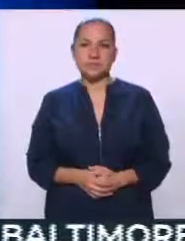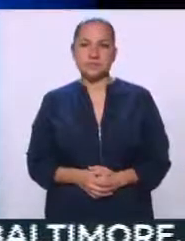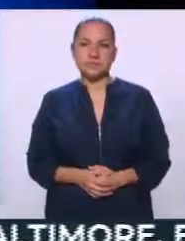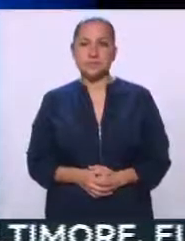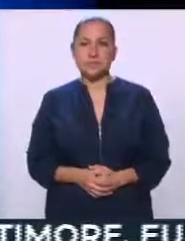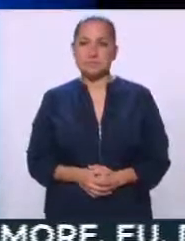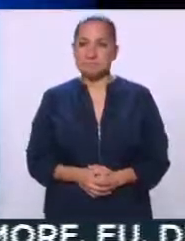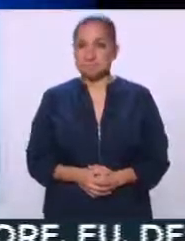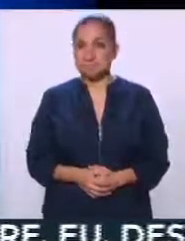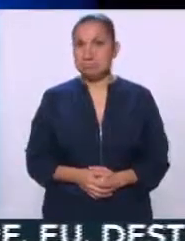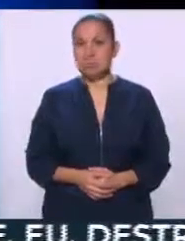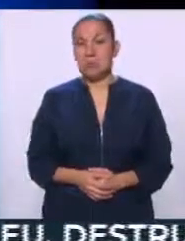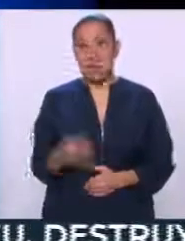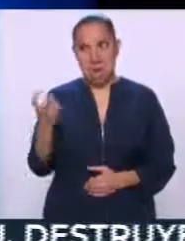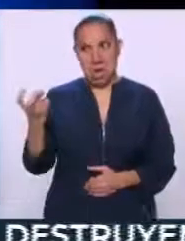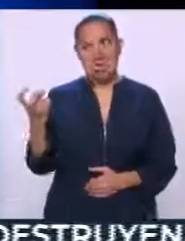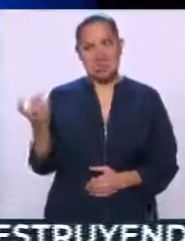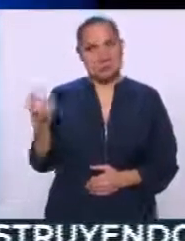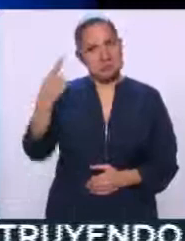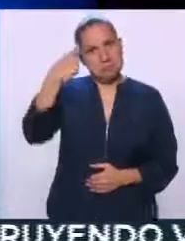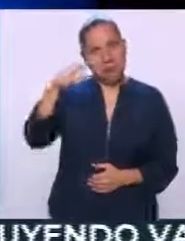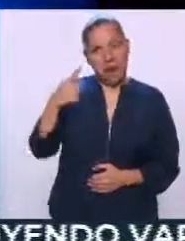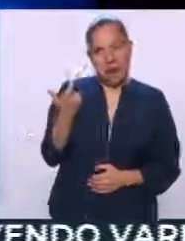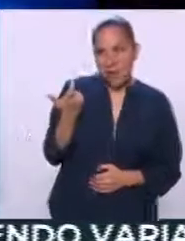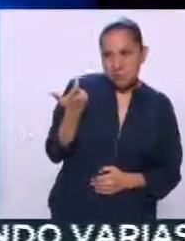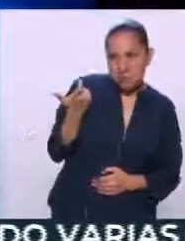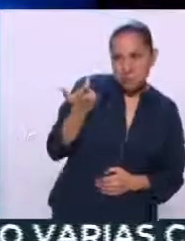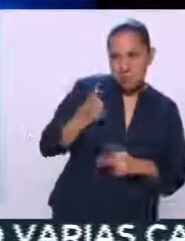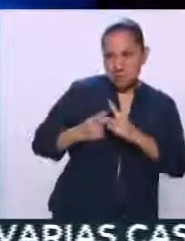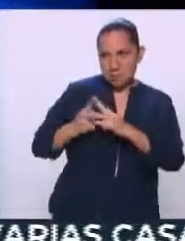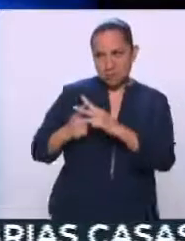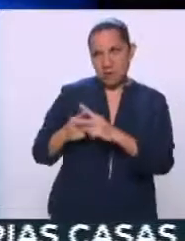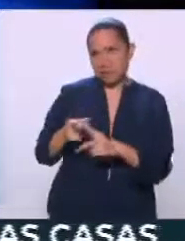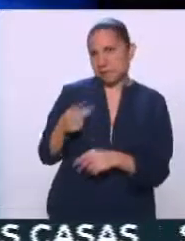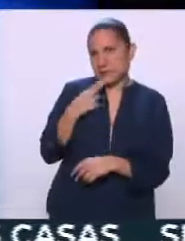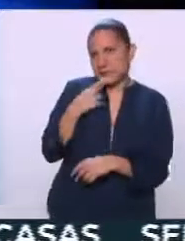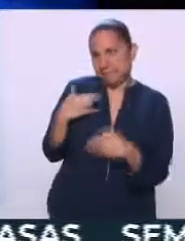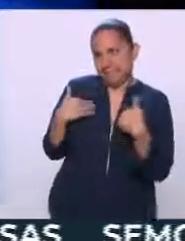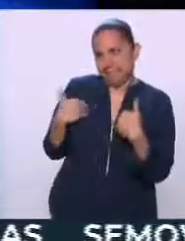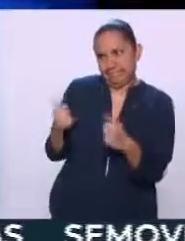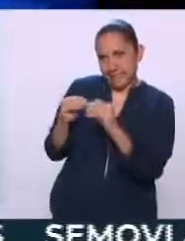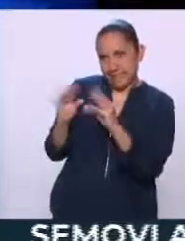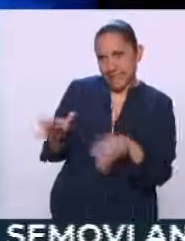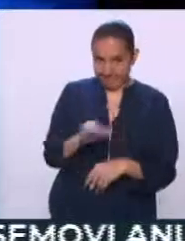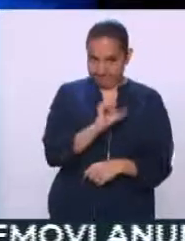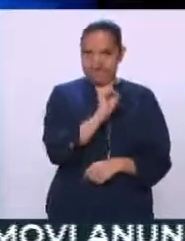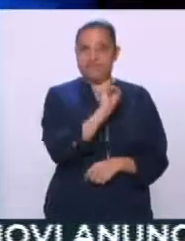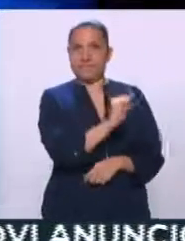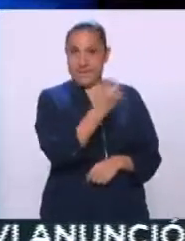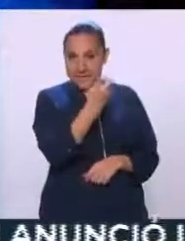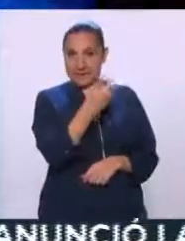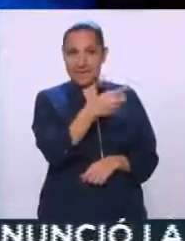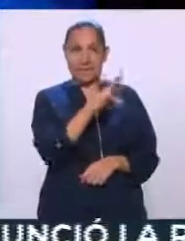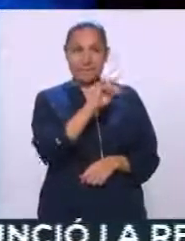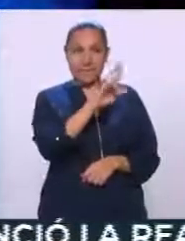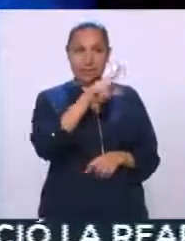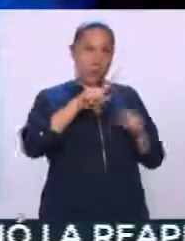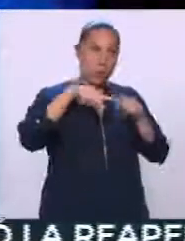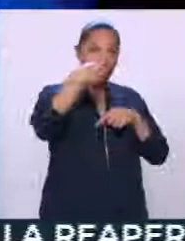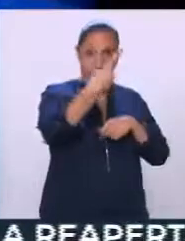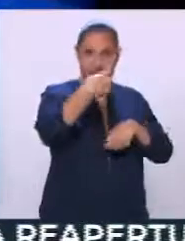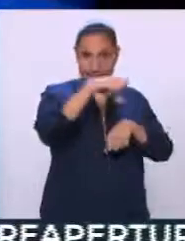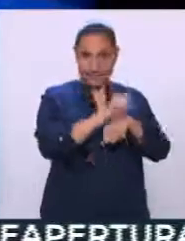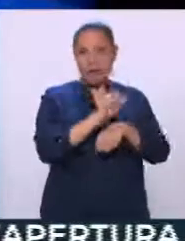No, pues Bueno, así sí le economía. entendemos a la economía, ¿no? Así de sencillo. Así le vamos a entender con Víctor Aramburu a partir de la próxima semana, los martes,